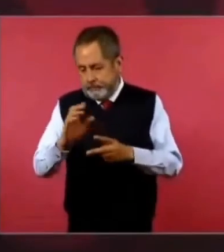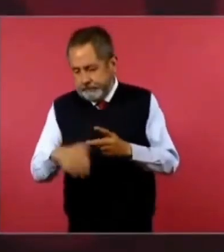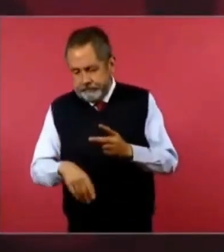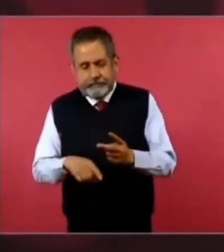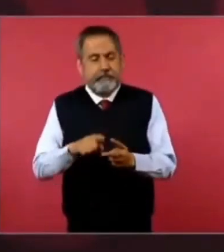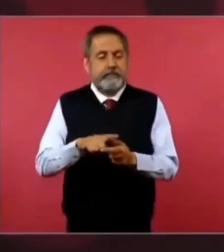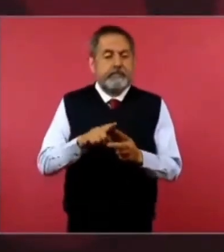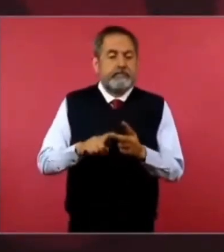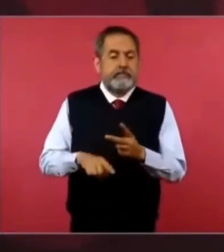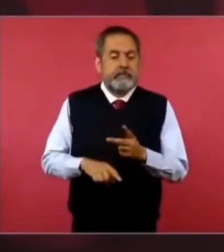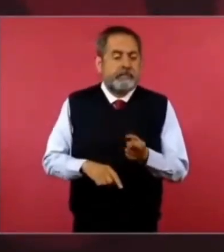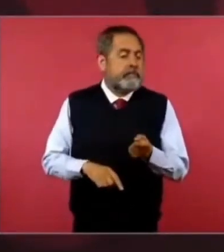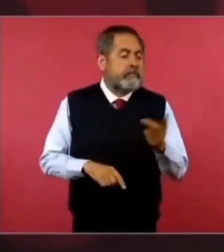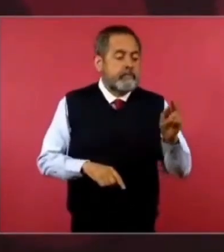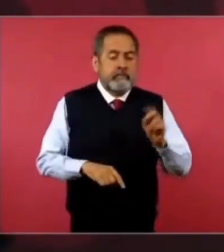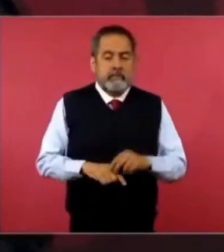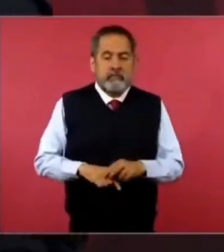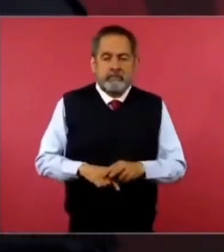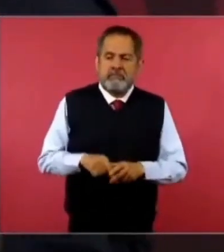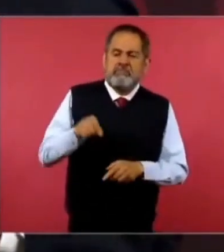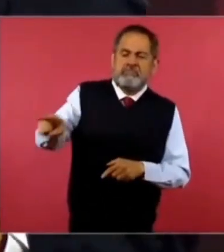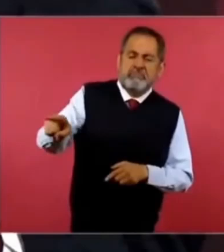que actúan así, fue el ejército,